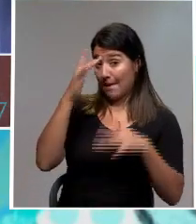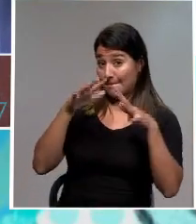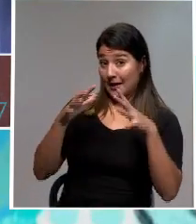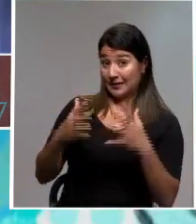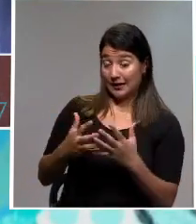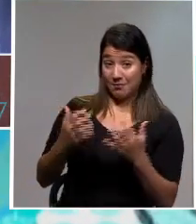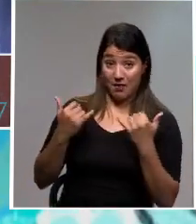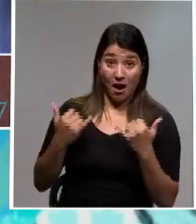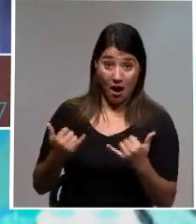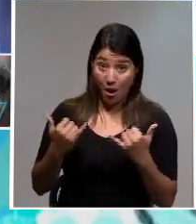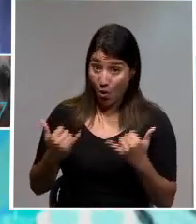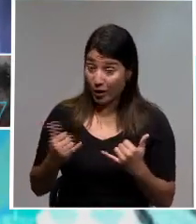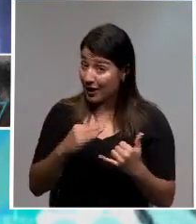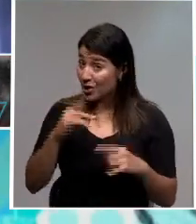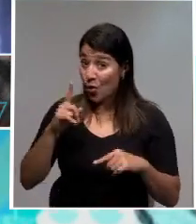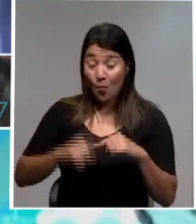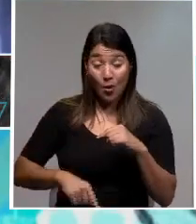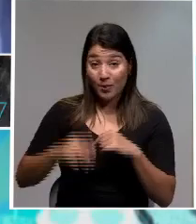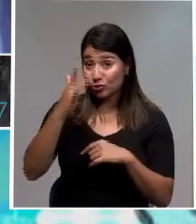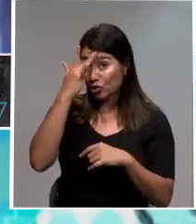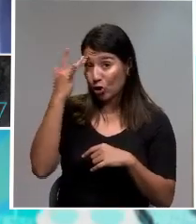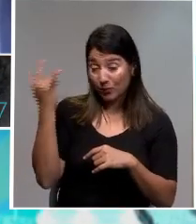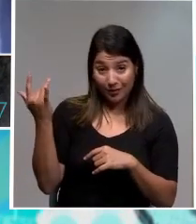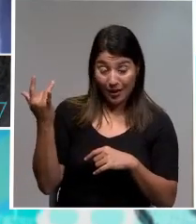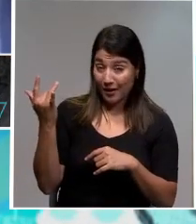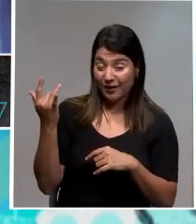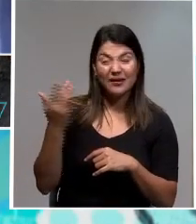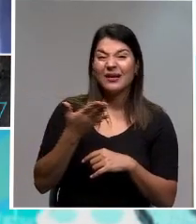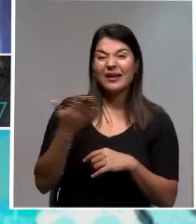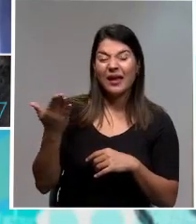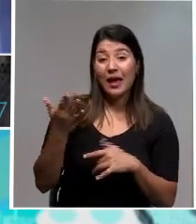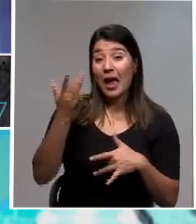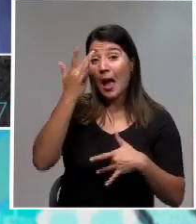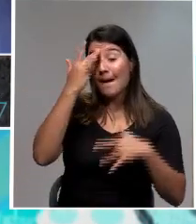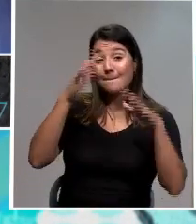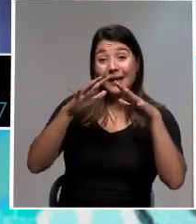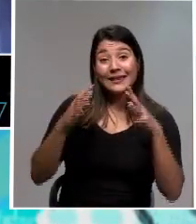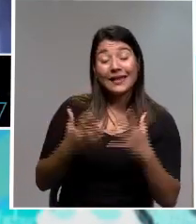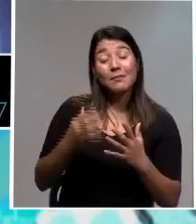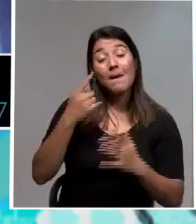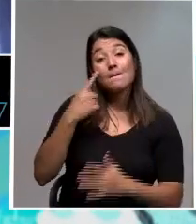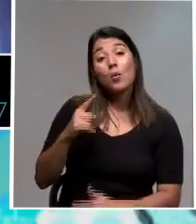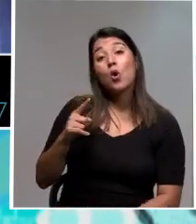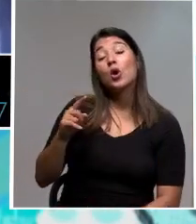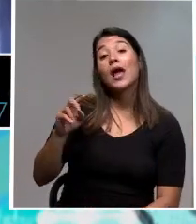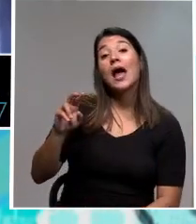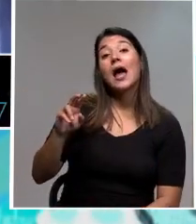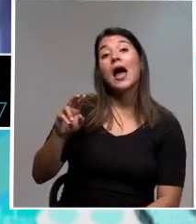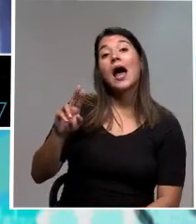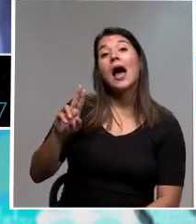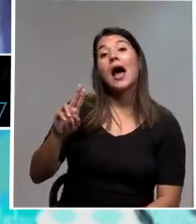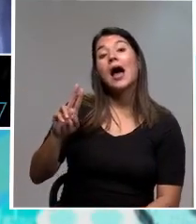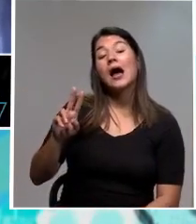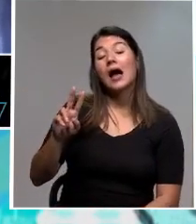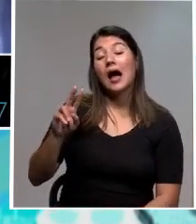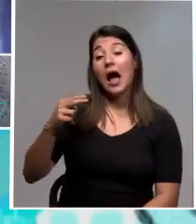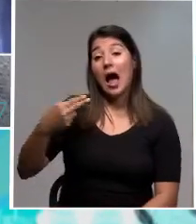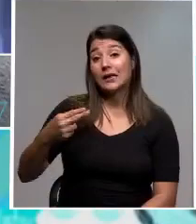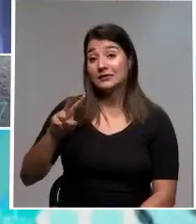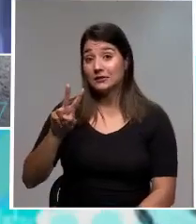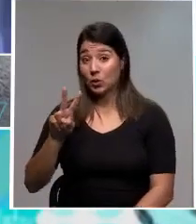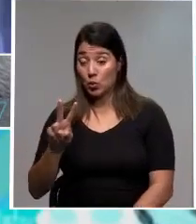no la podemos olvidar en ningún momento, que es la pandemia por HIV-Sida. Esta empezó, se estima, en el